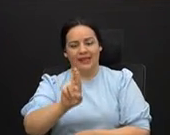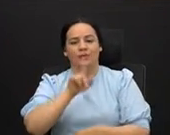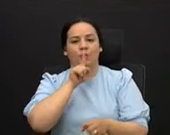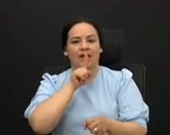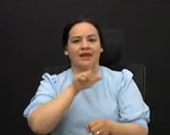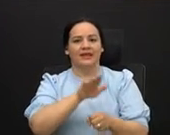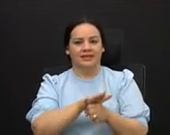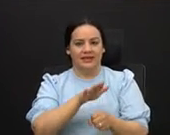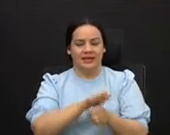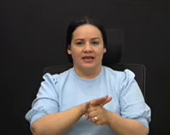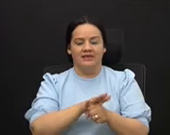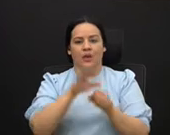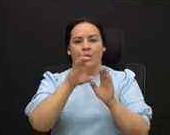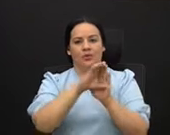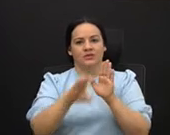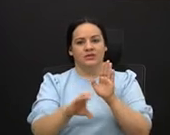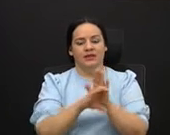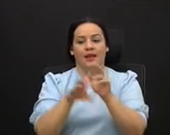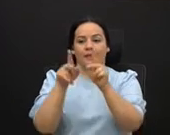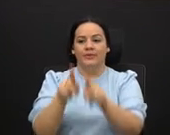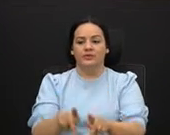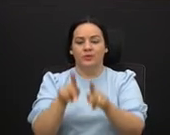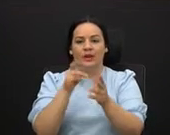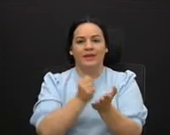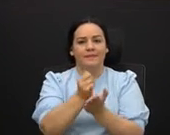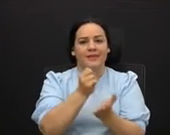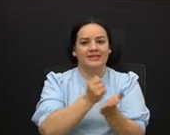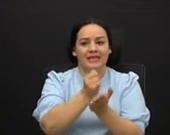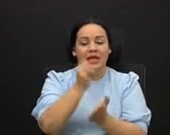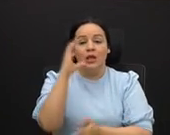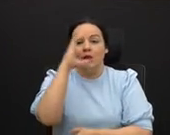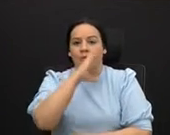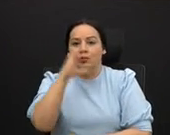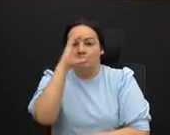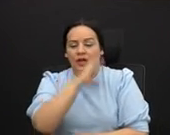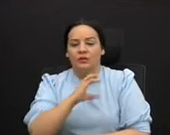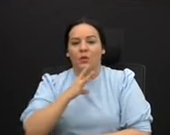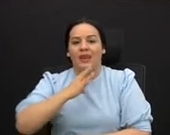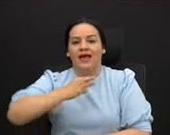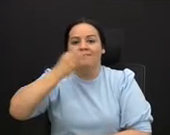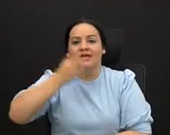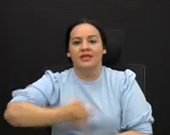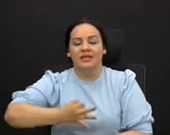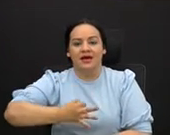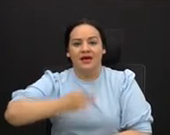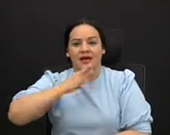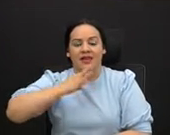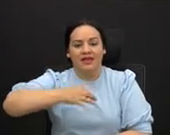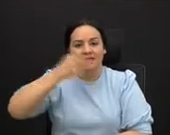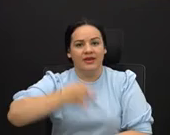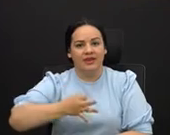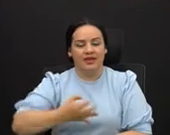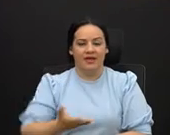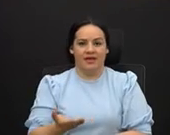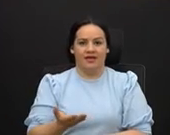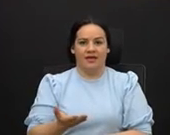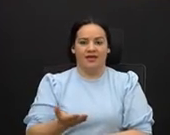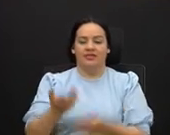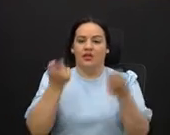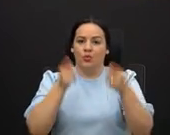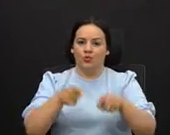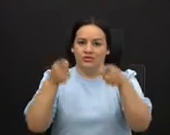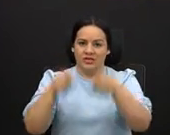garantías constitucionales de la persona investigada y buscando la verdad real, la de verdad de los